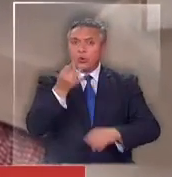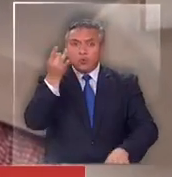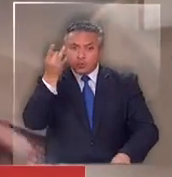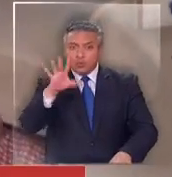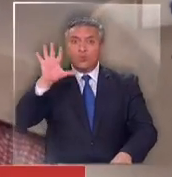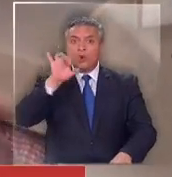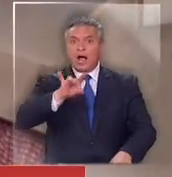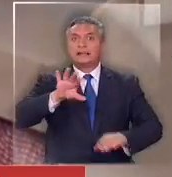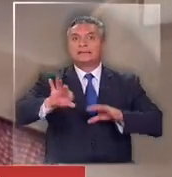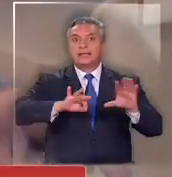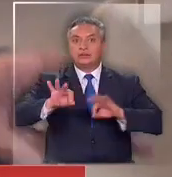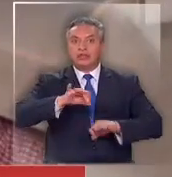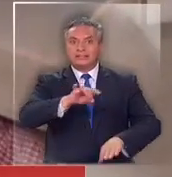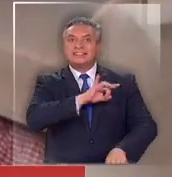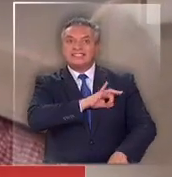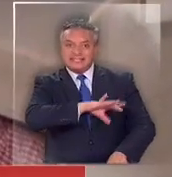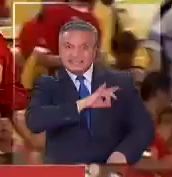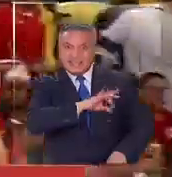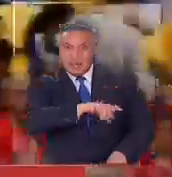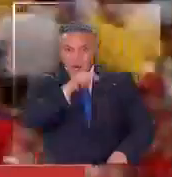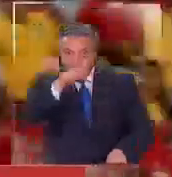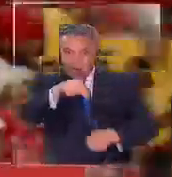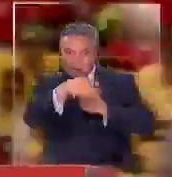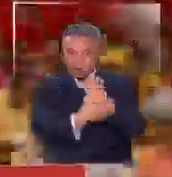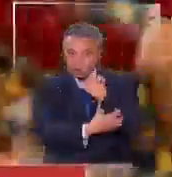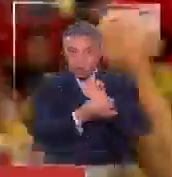seleccionado chileno de esta región.